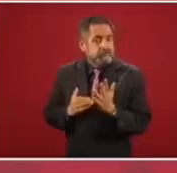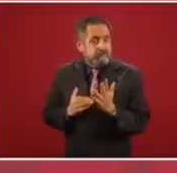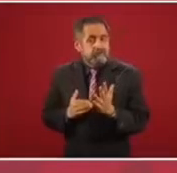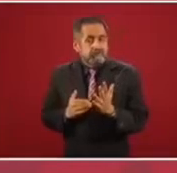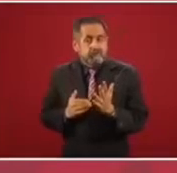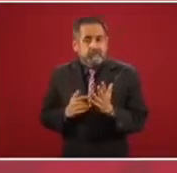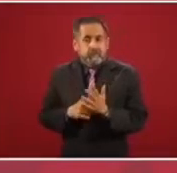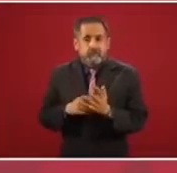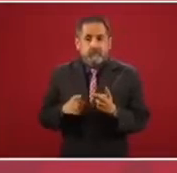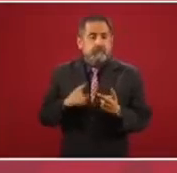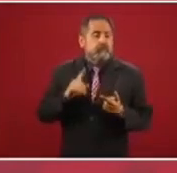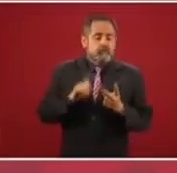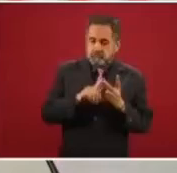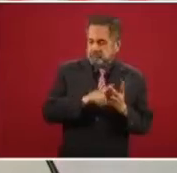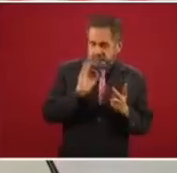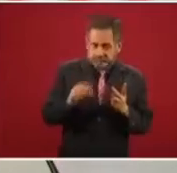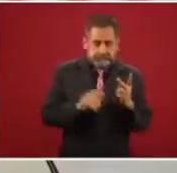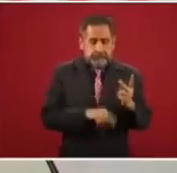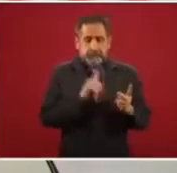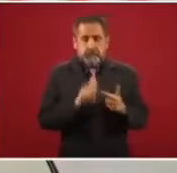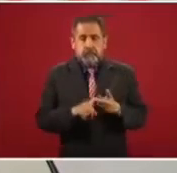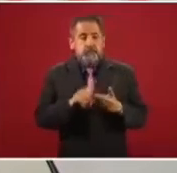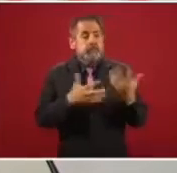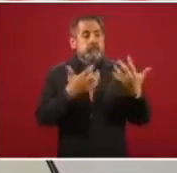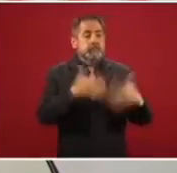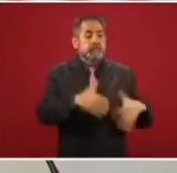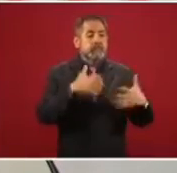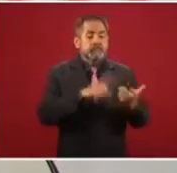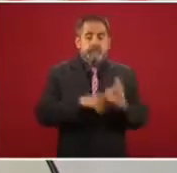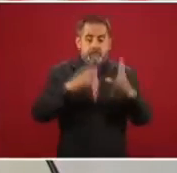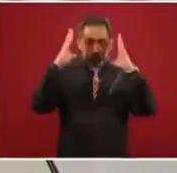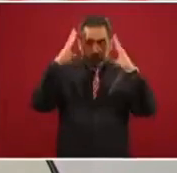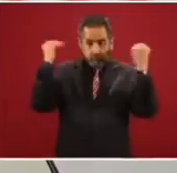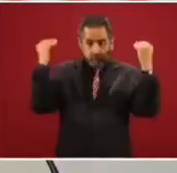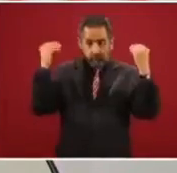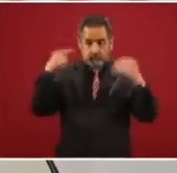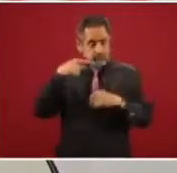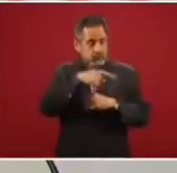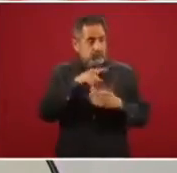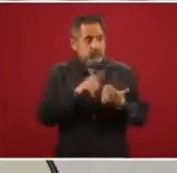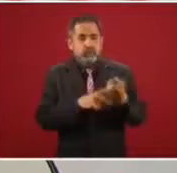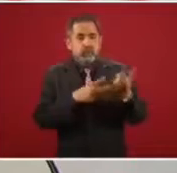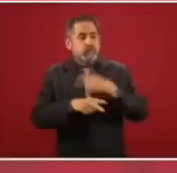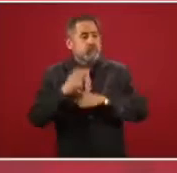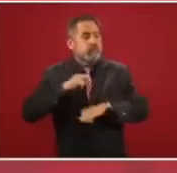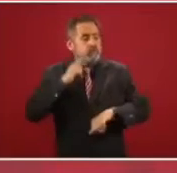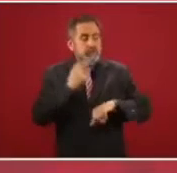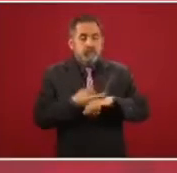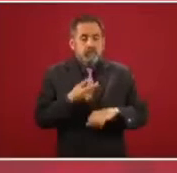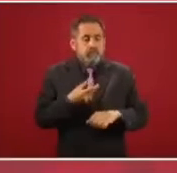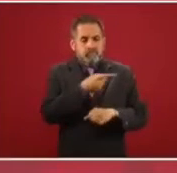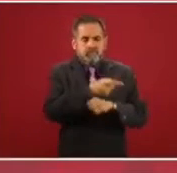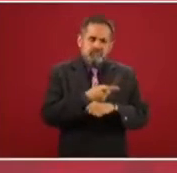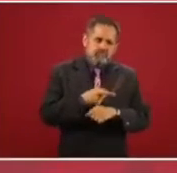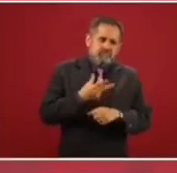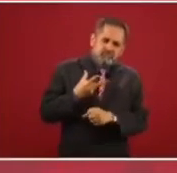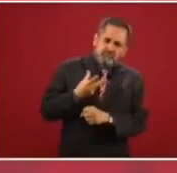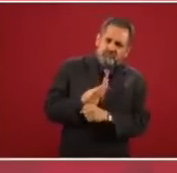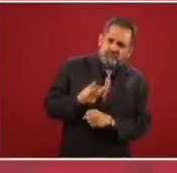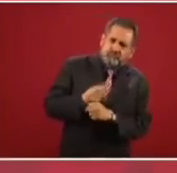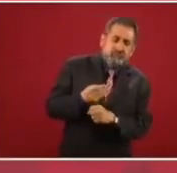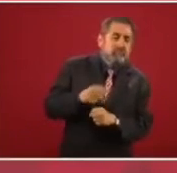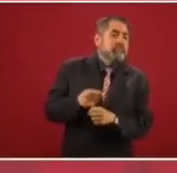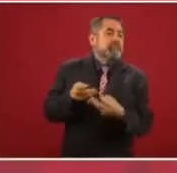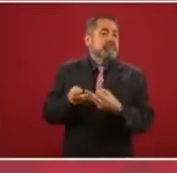la otra experiencia es una empresa holandesa que está a cargo del relleno de los